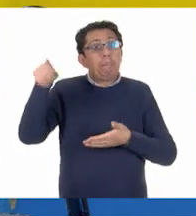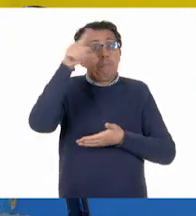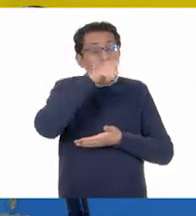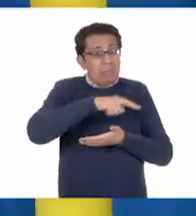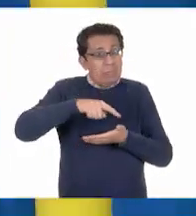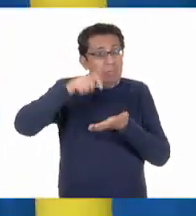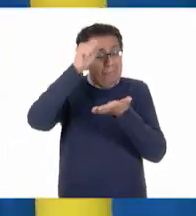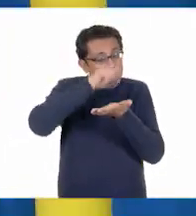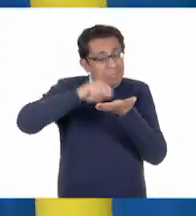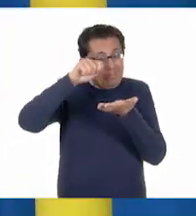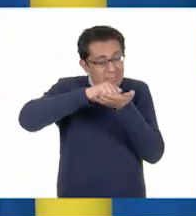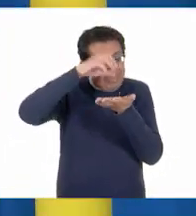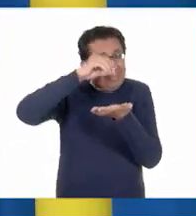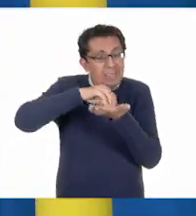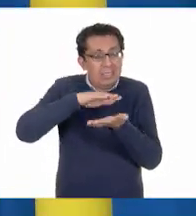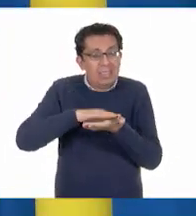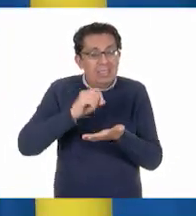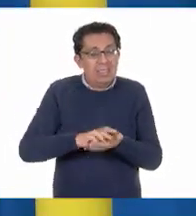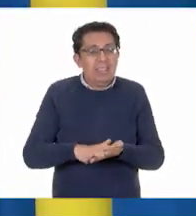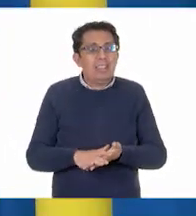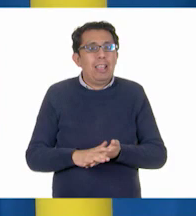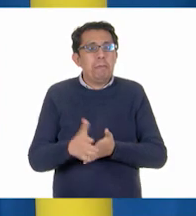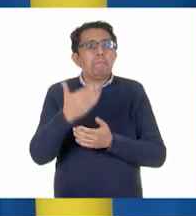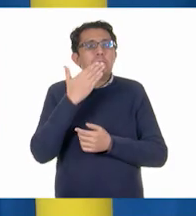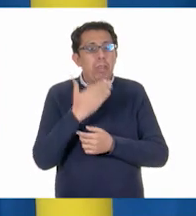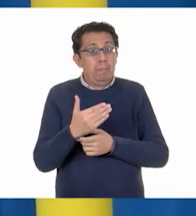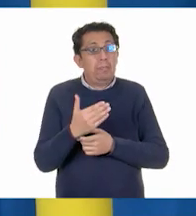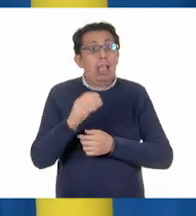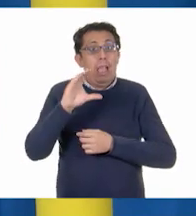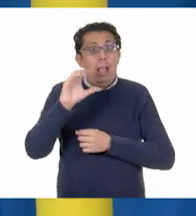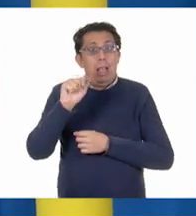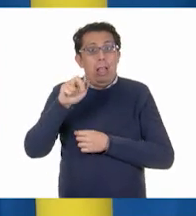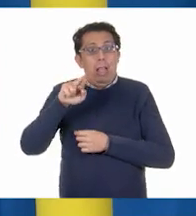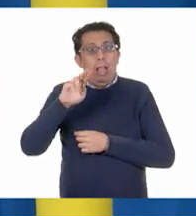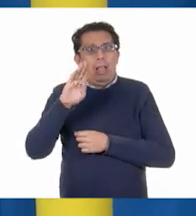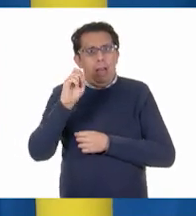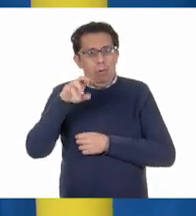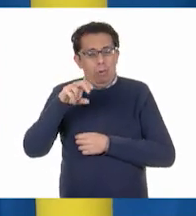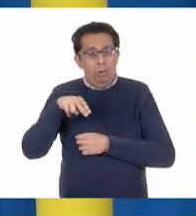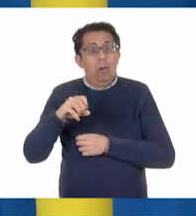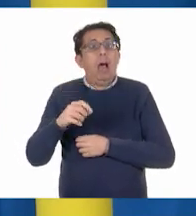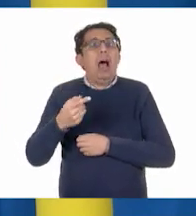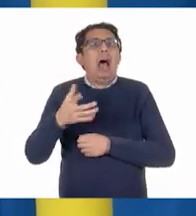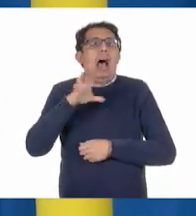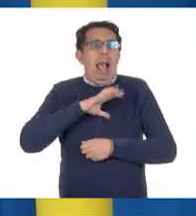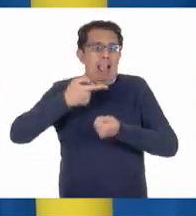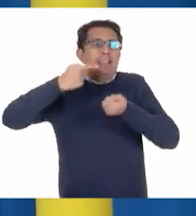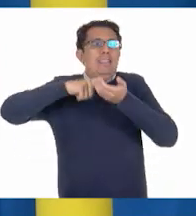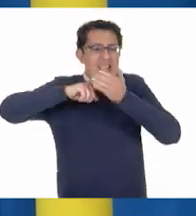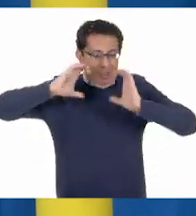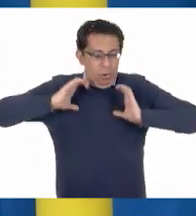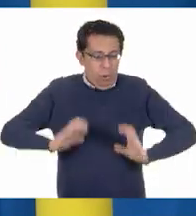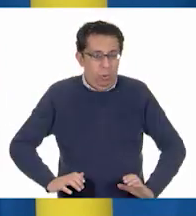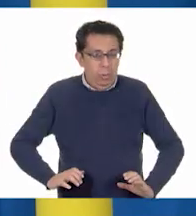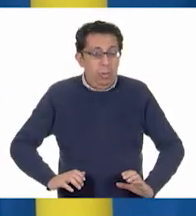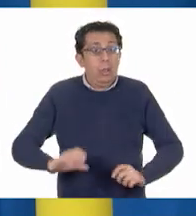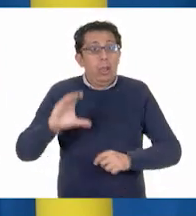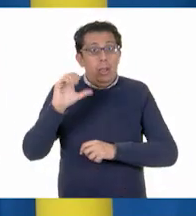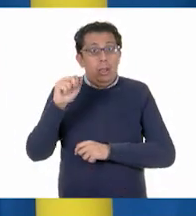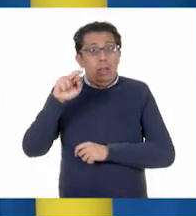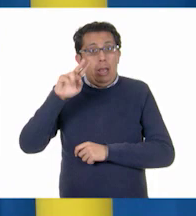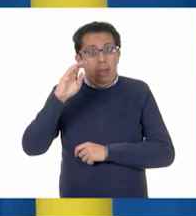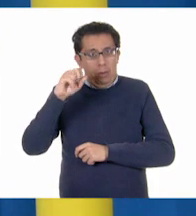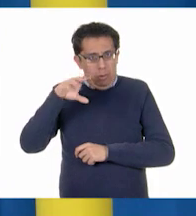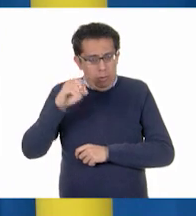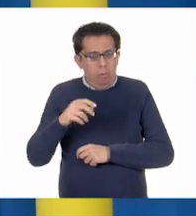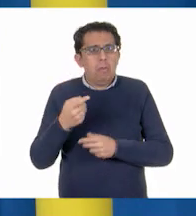esto. Bien, el carbono es parte de nuestros cuerpos y de la naturaleza. Los compuestos de carbono